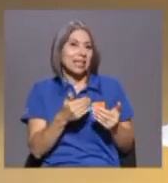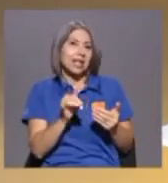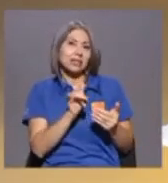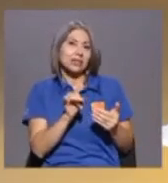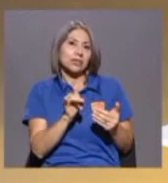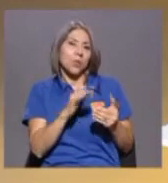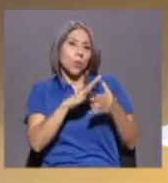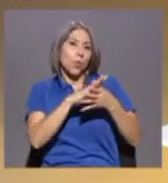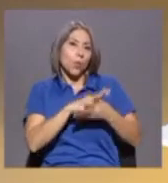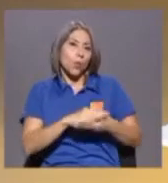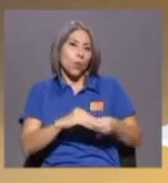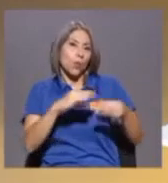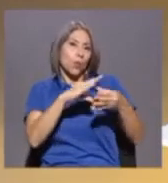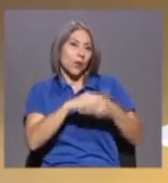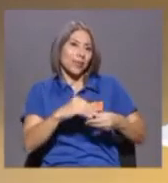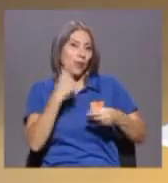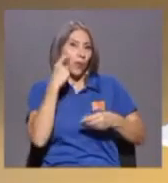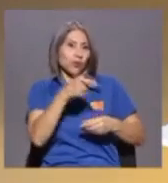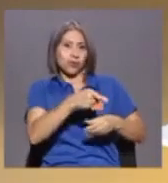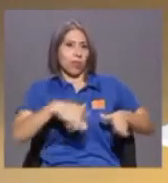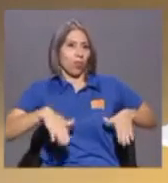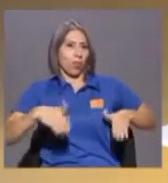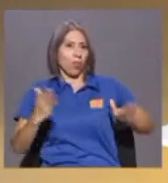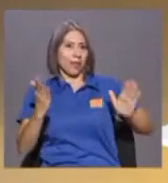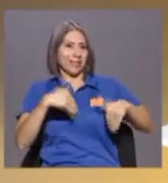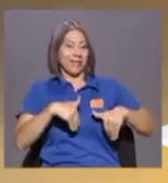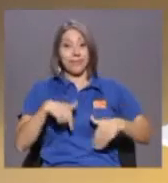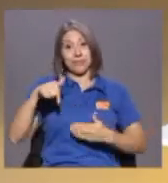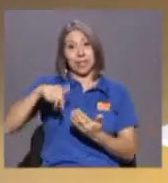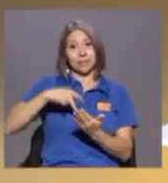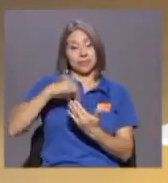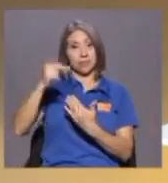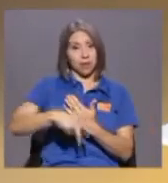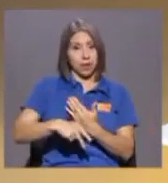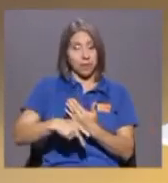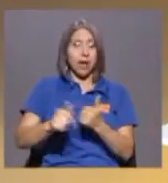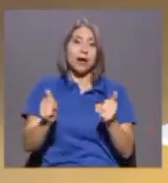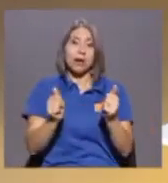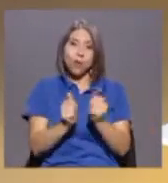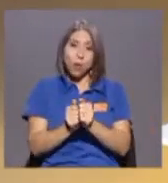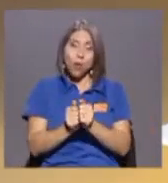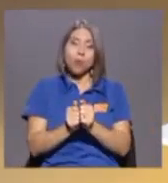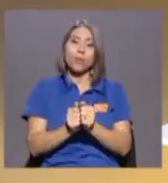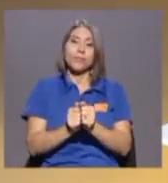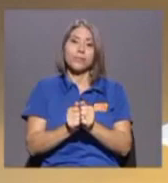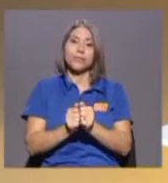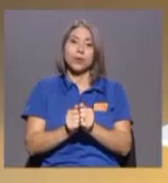porque usted no estaba aquí en este programa con un distinguido